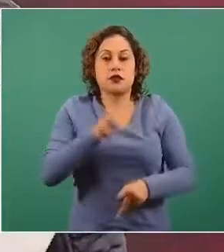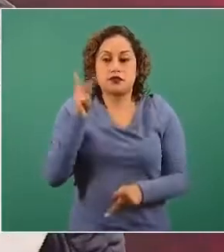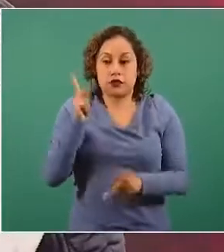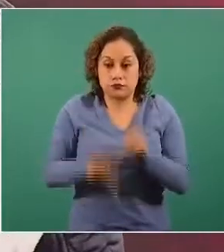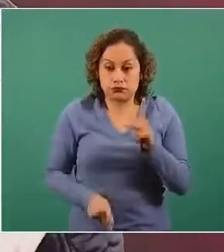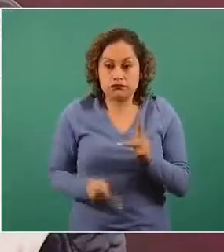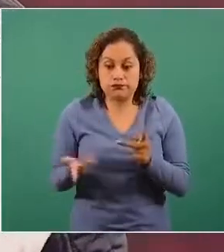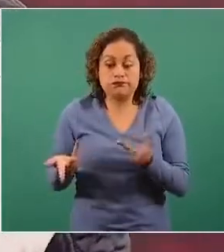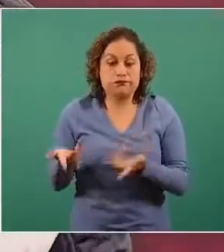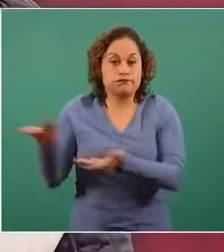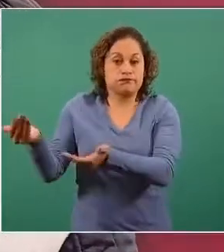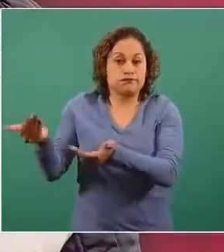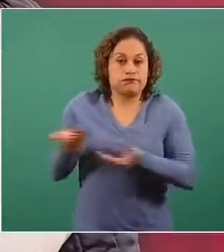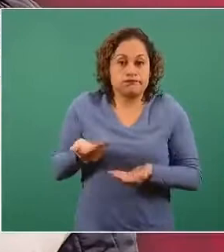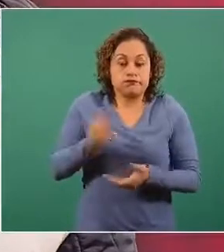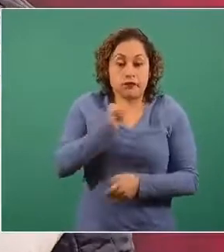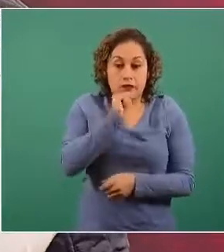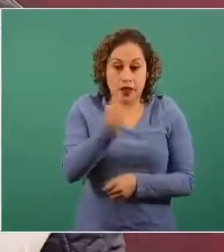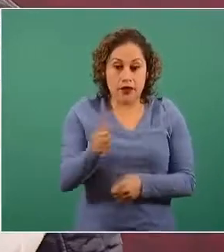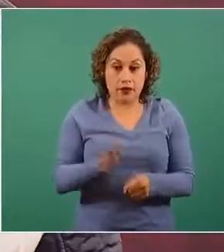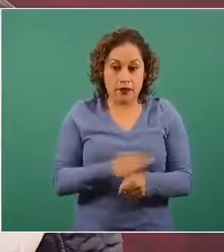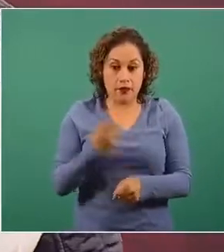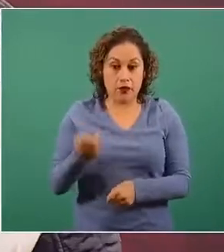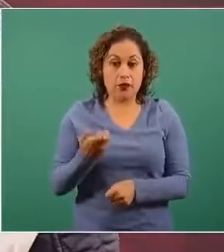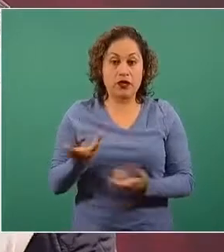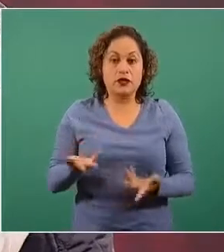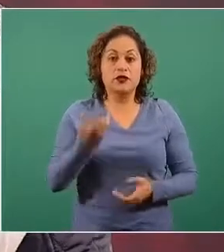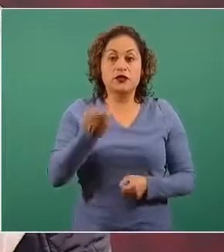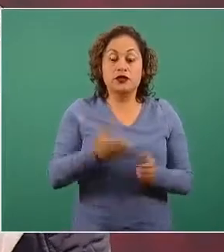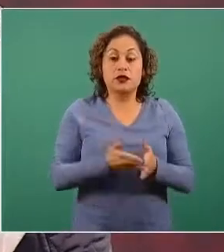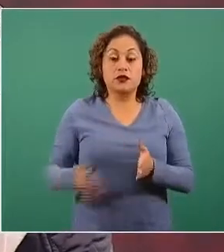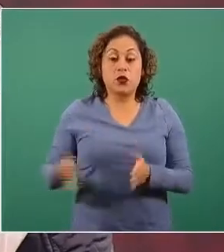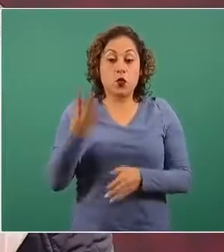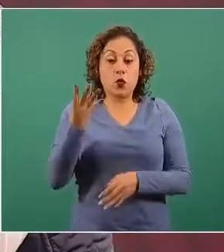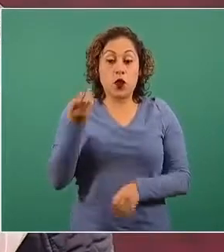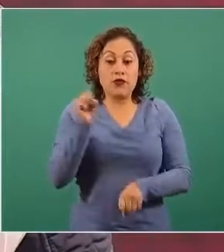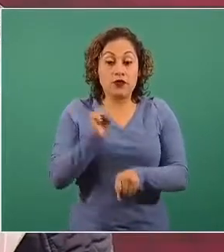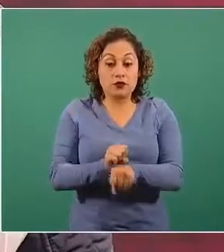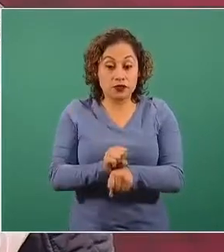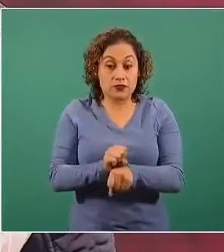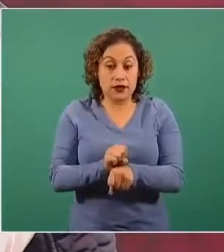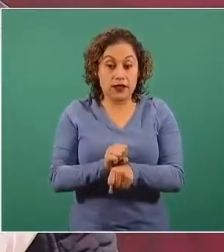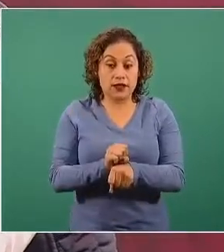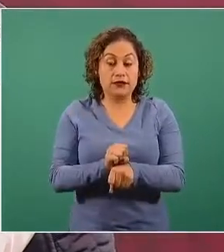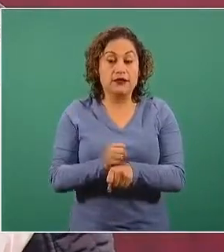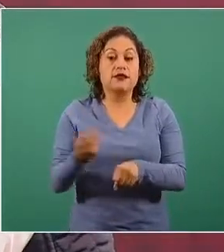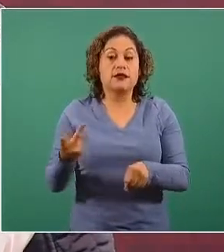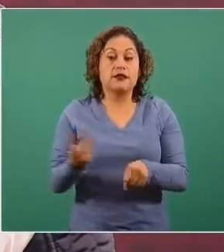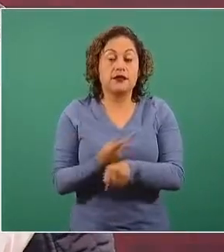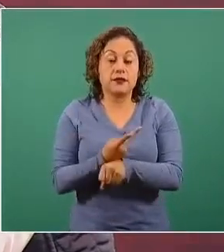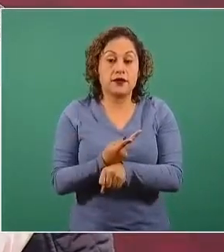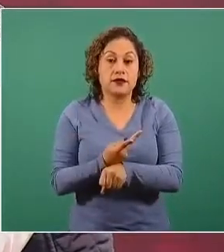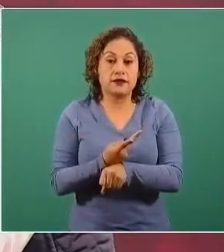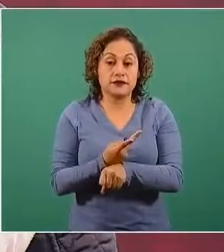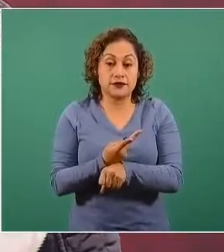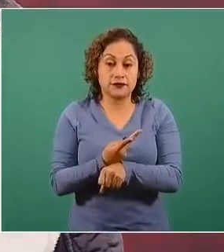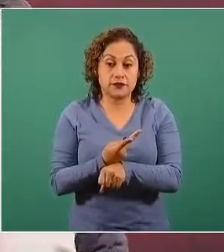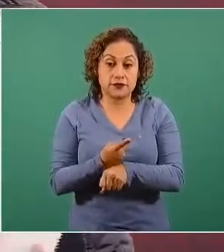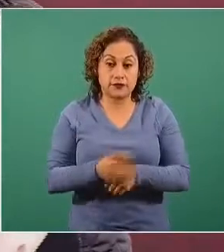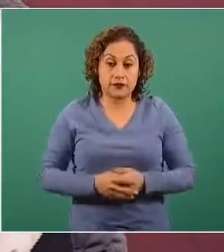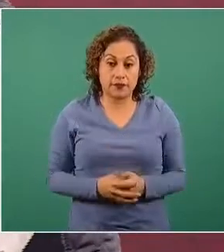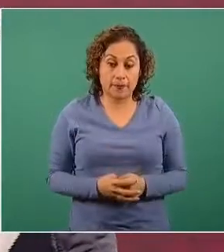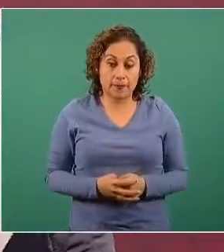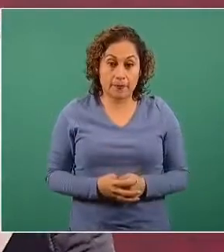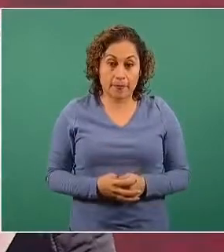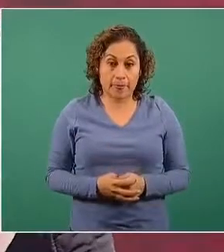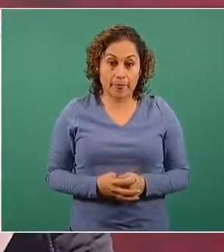4 semanas son las que impactan en la planeación actual, en la estrategia